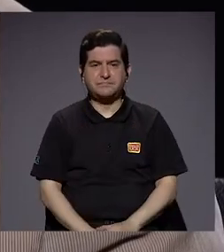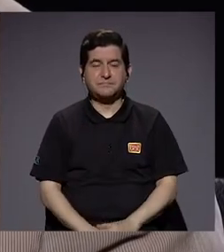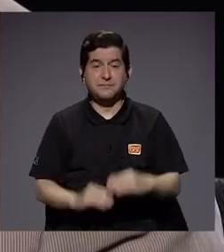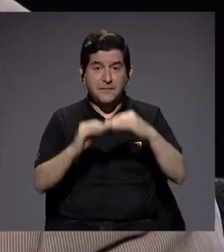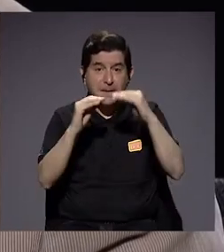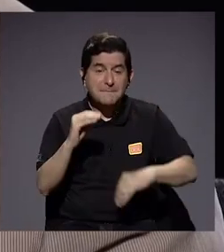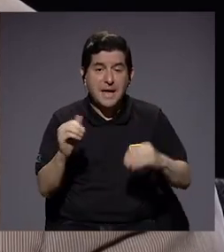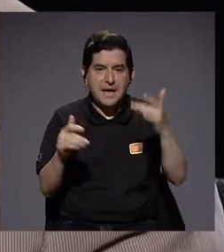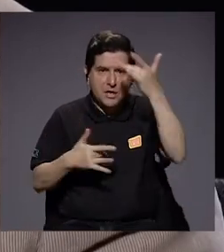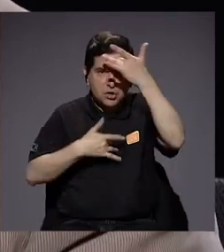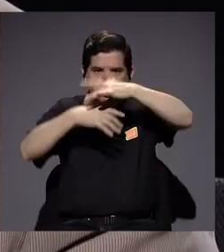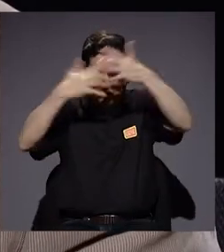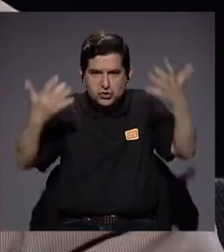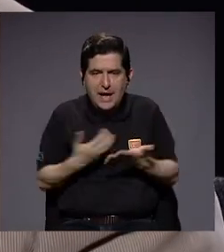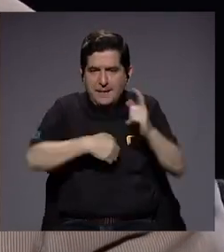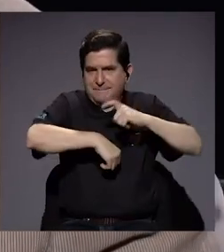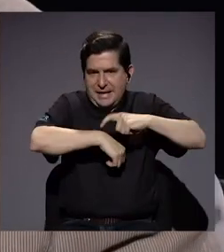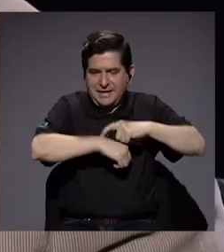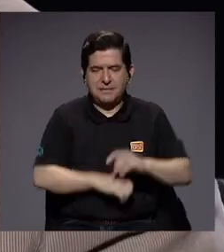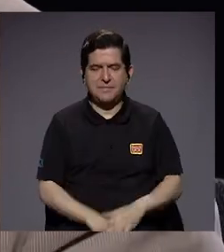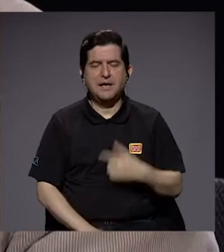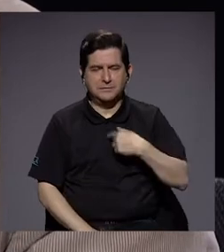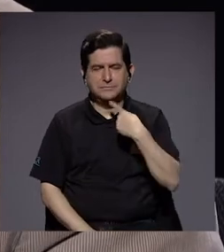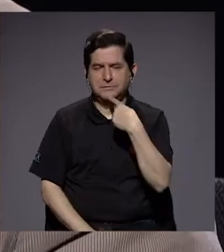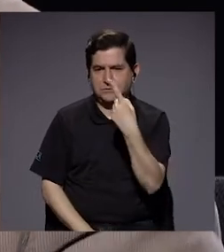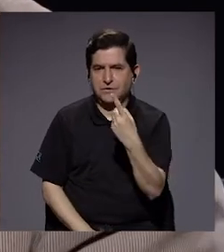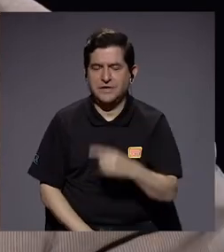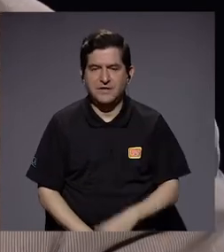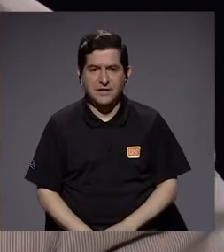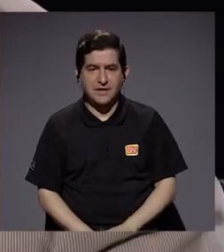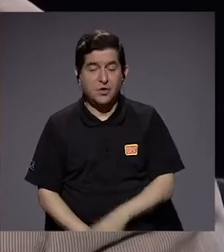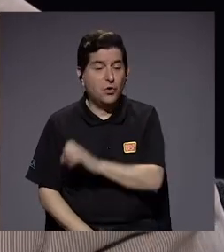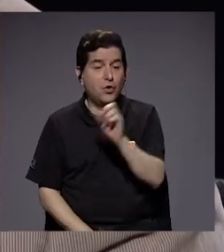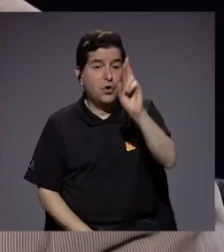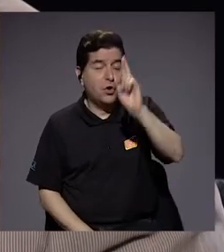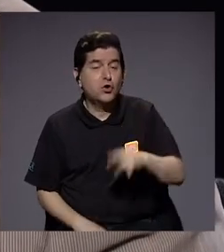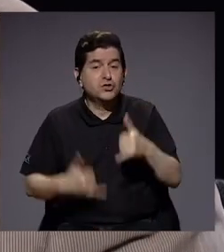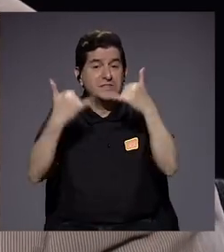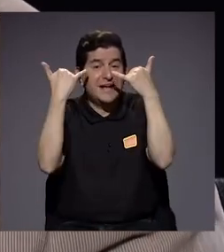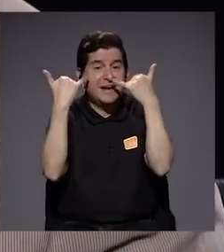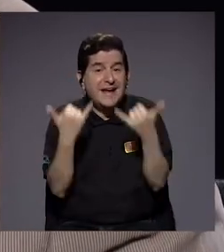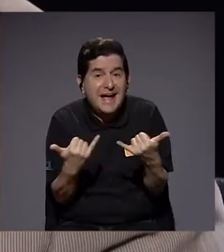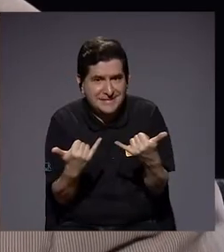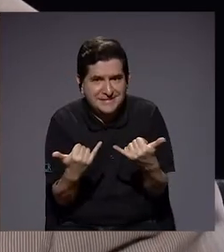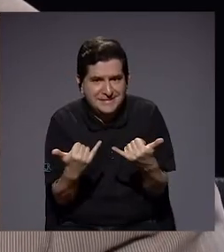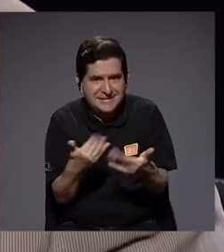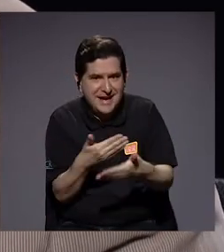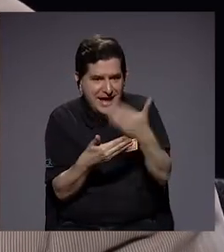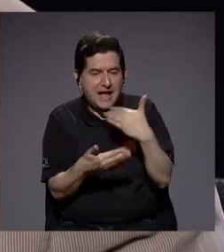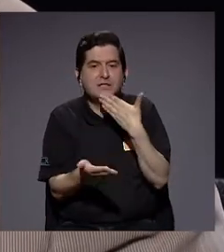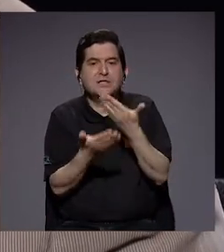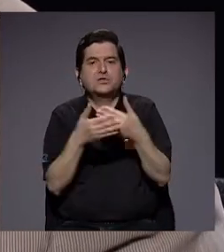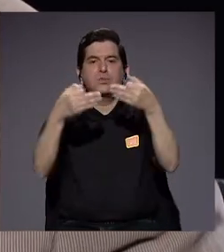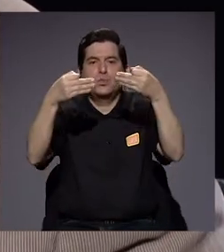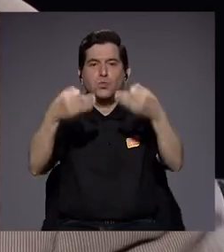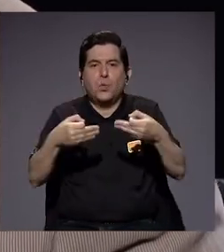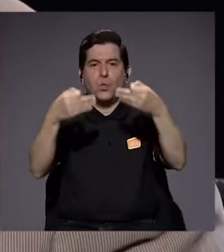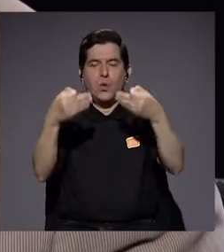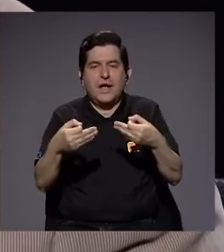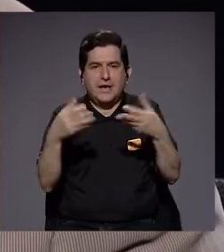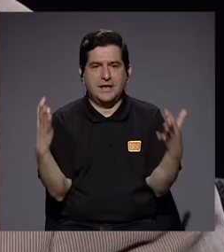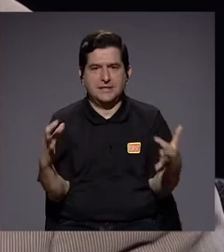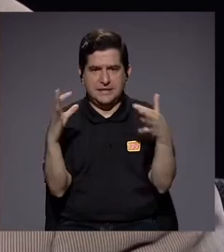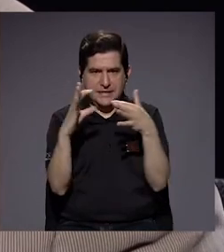definitivamente, menos así con es. Pandemia. Y le voy a decir una cosa, y eso que Costa Rica ya había tomado, por ejemplo, buenas decisiones